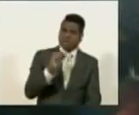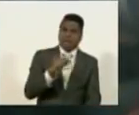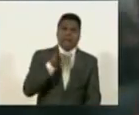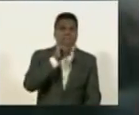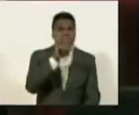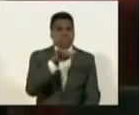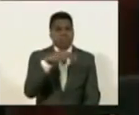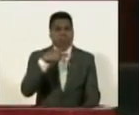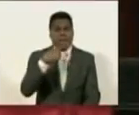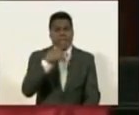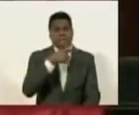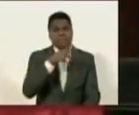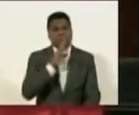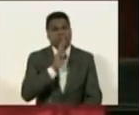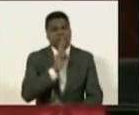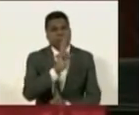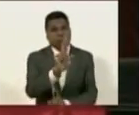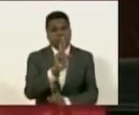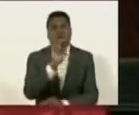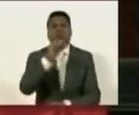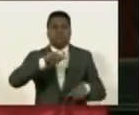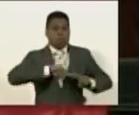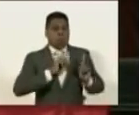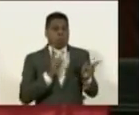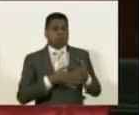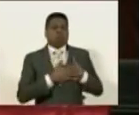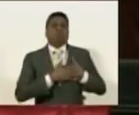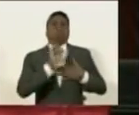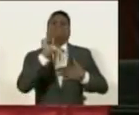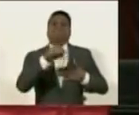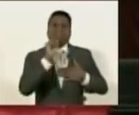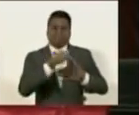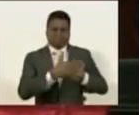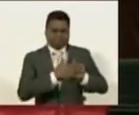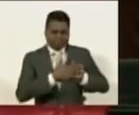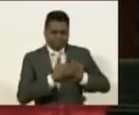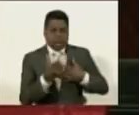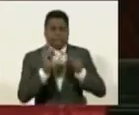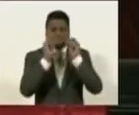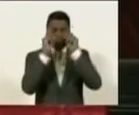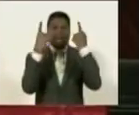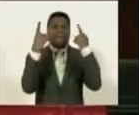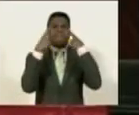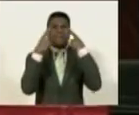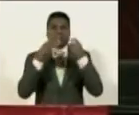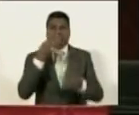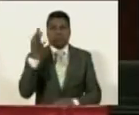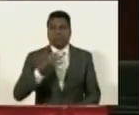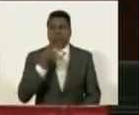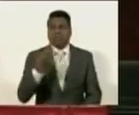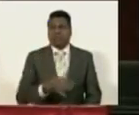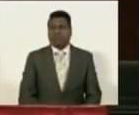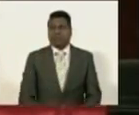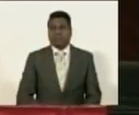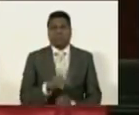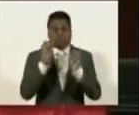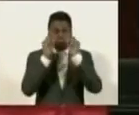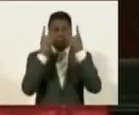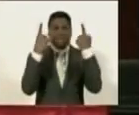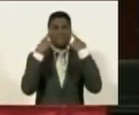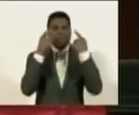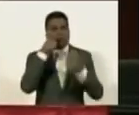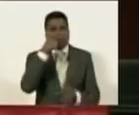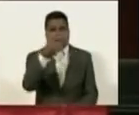Neruda, desde el corazón, sí soy yo. Pero despierto cada 100 años, cuando despierta el